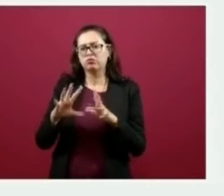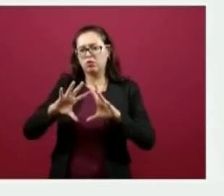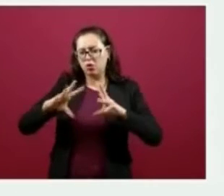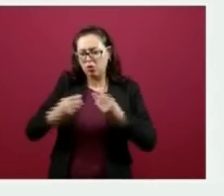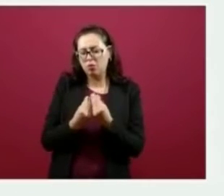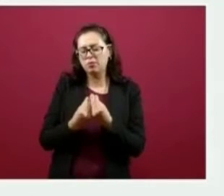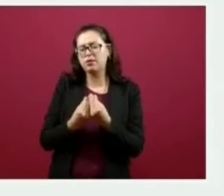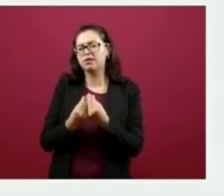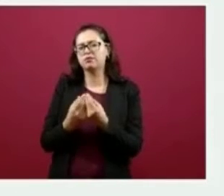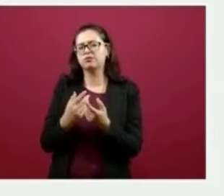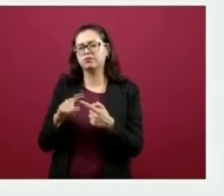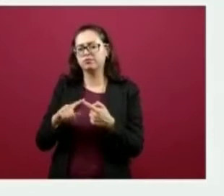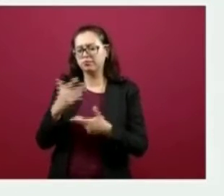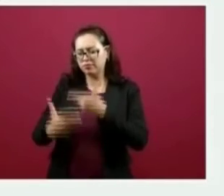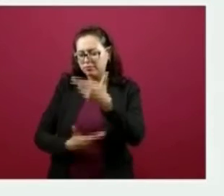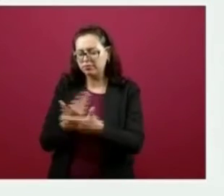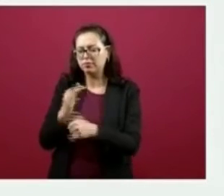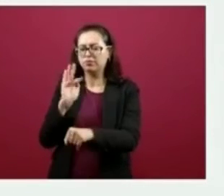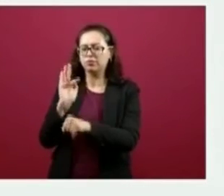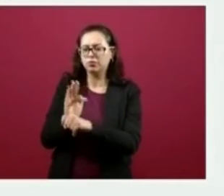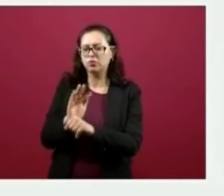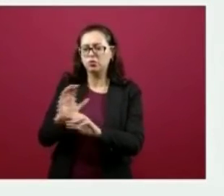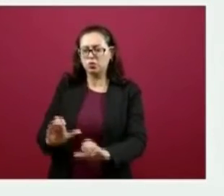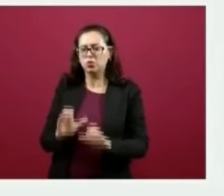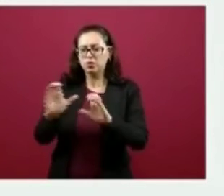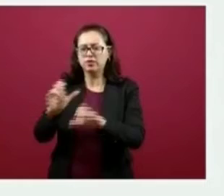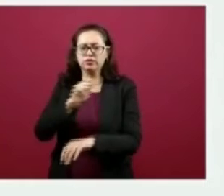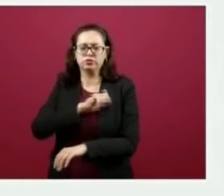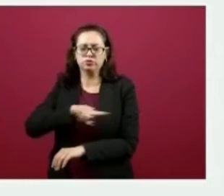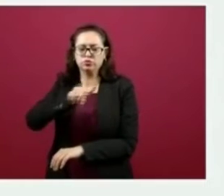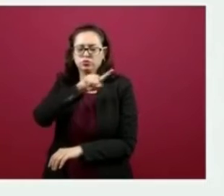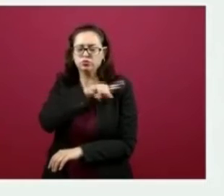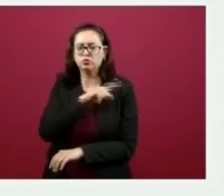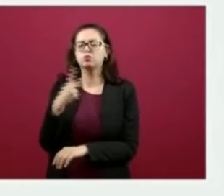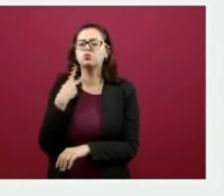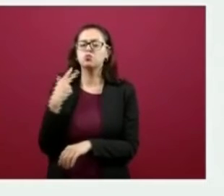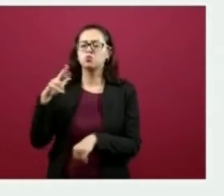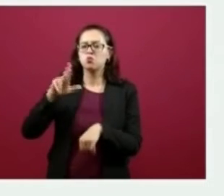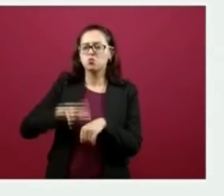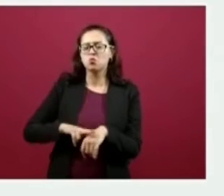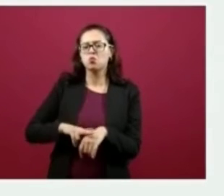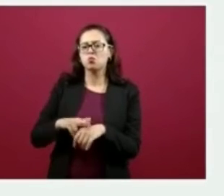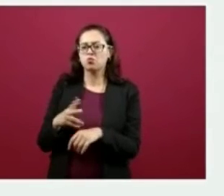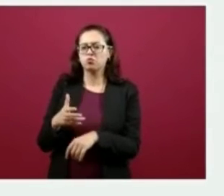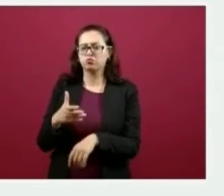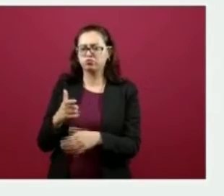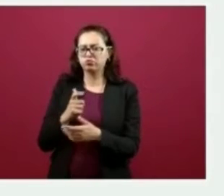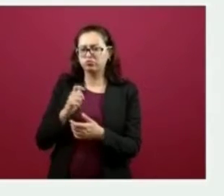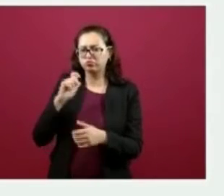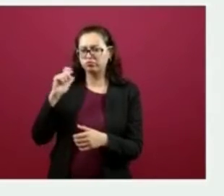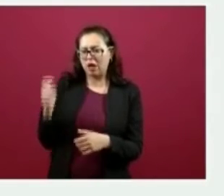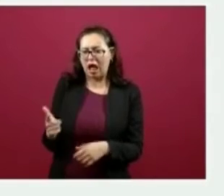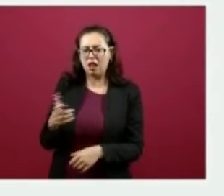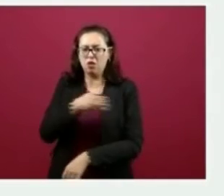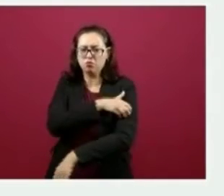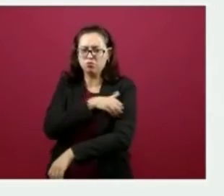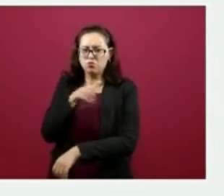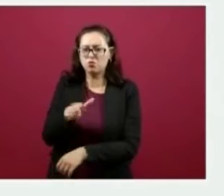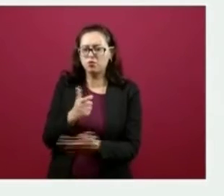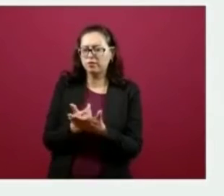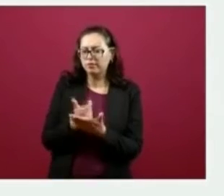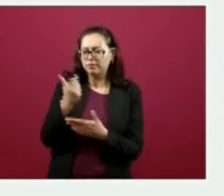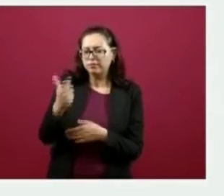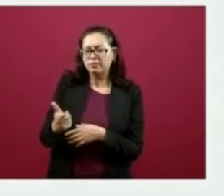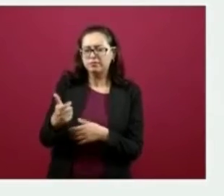de protección, seguridad, salud, procuración de justicia y empoderamiento económico, con la idea de solventar